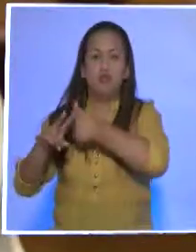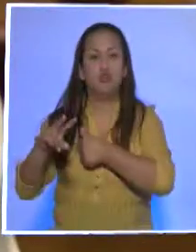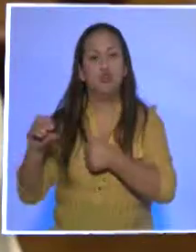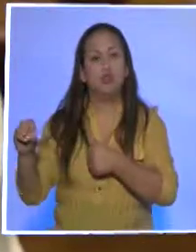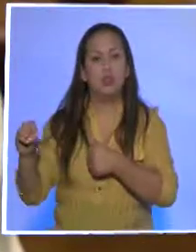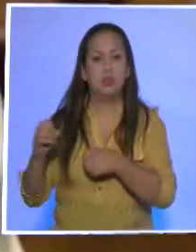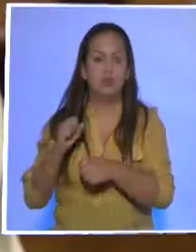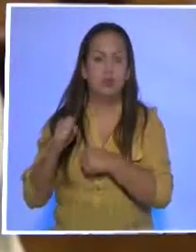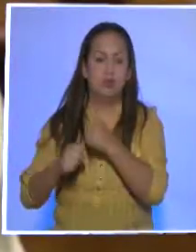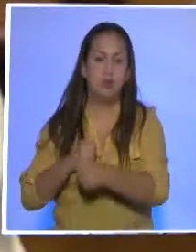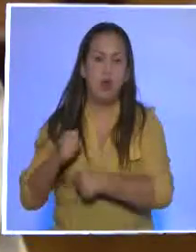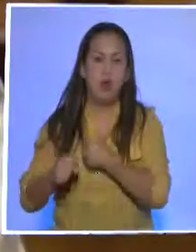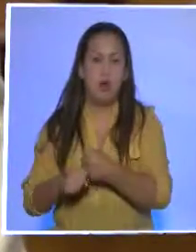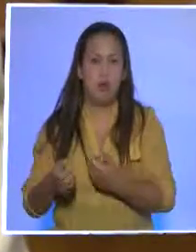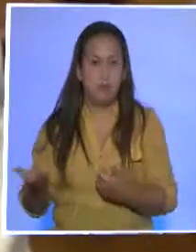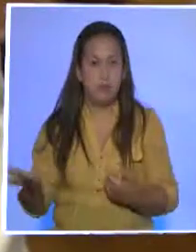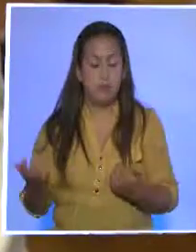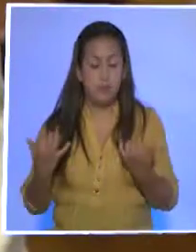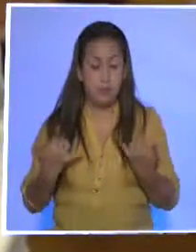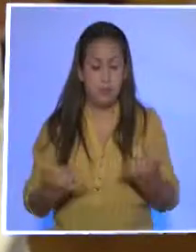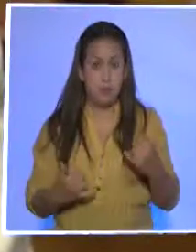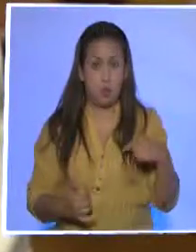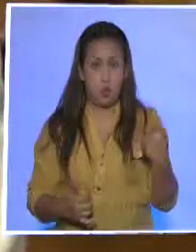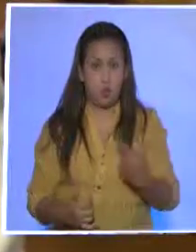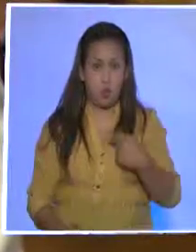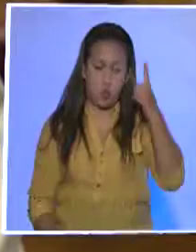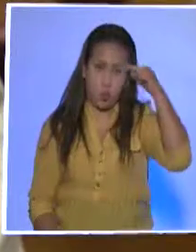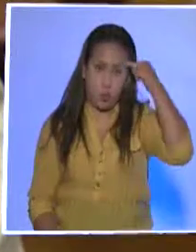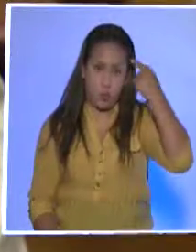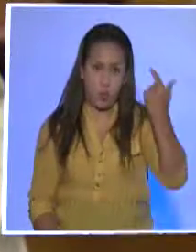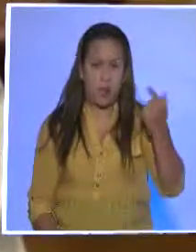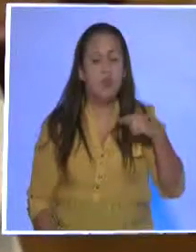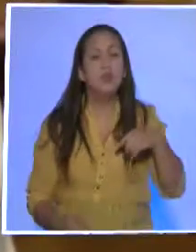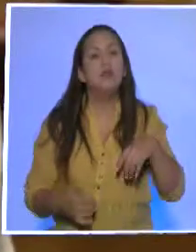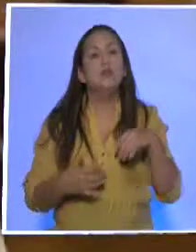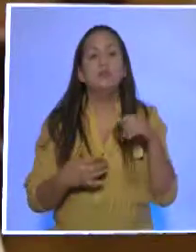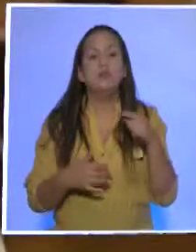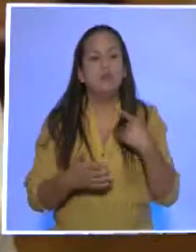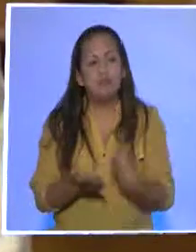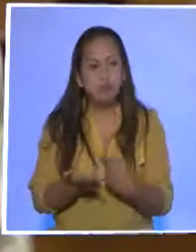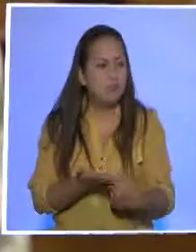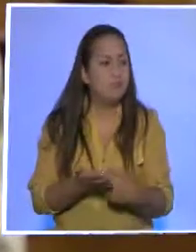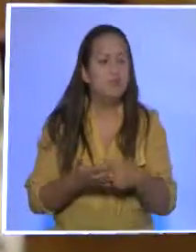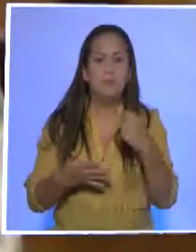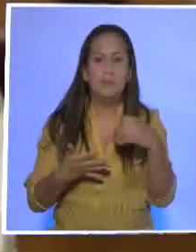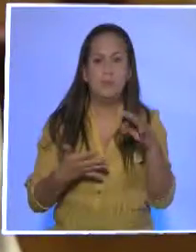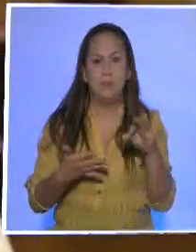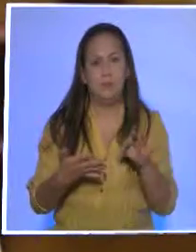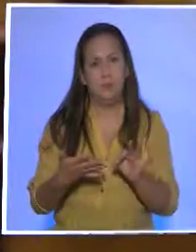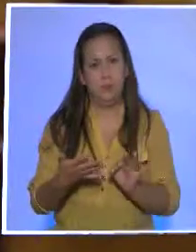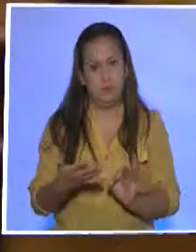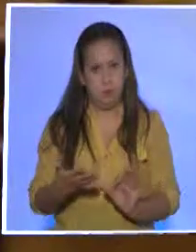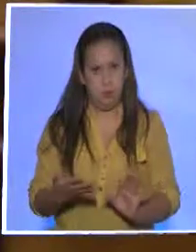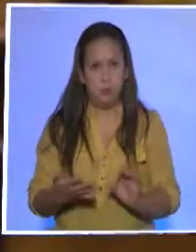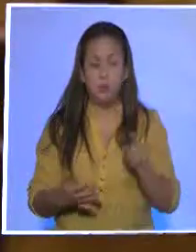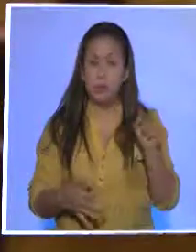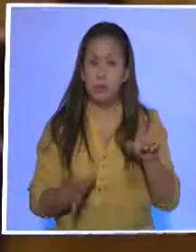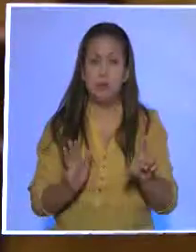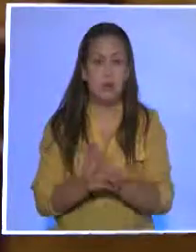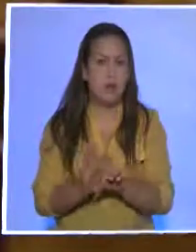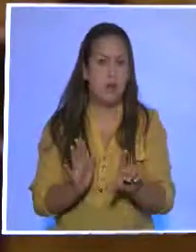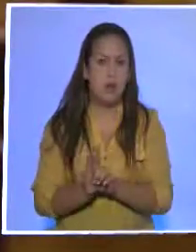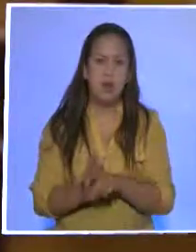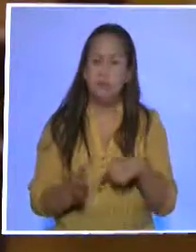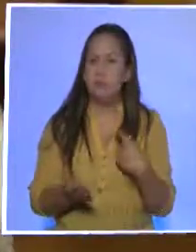actualmente nuestro gobierno está discutiendo el presupuesto el presupuesto nacional que es la ley más importante que tenemos en uruguay